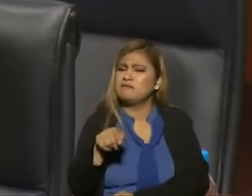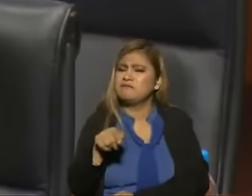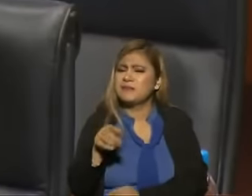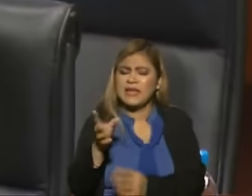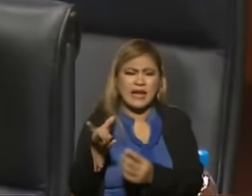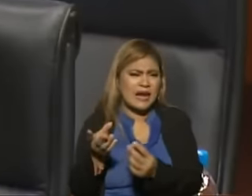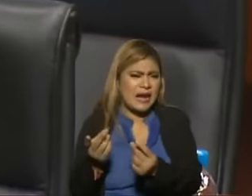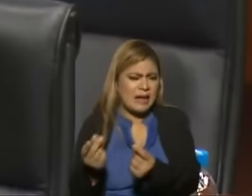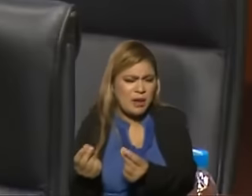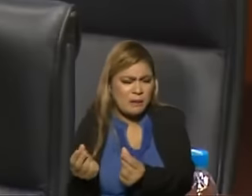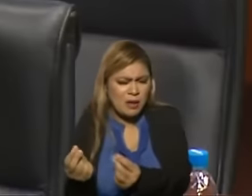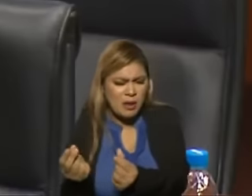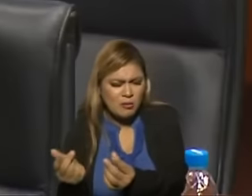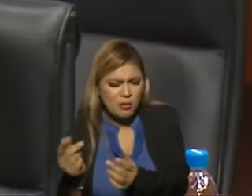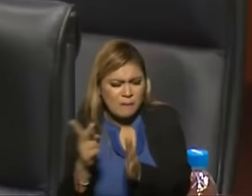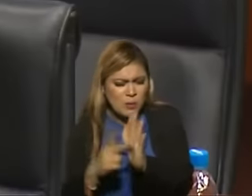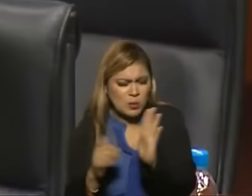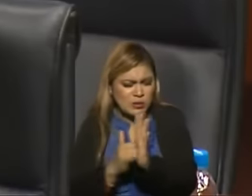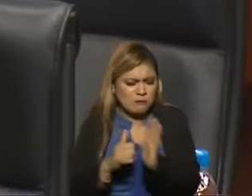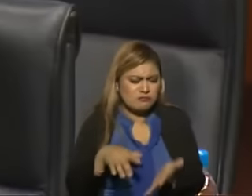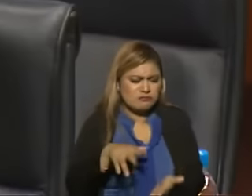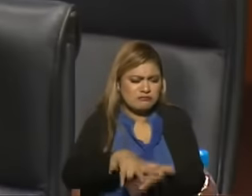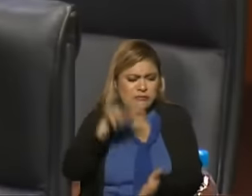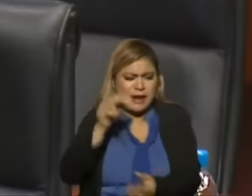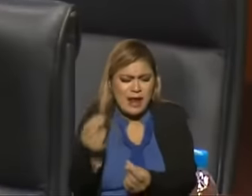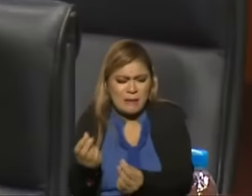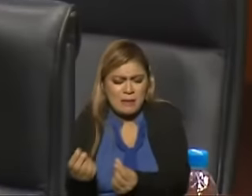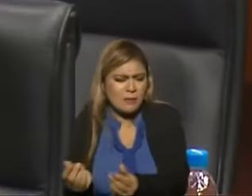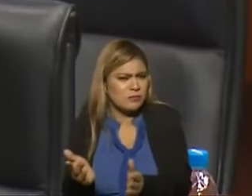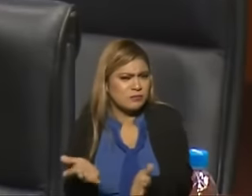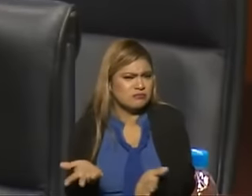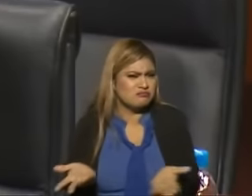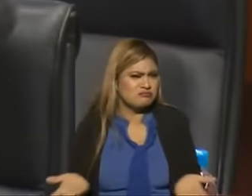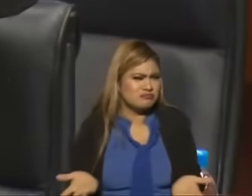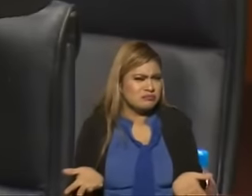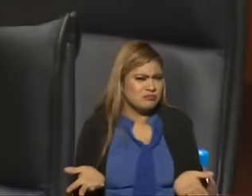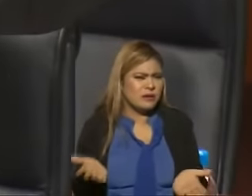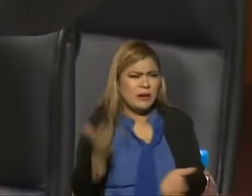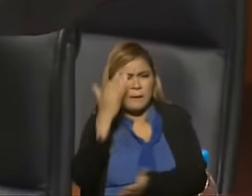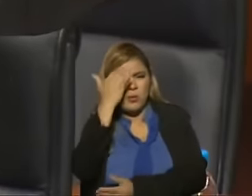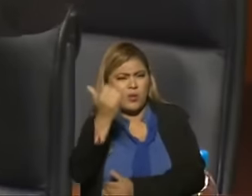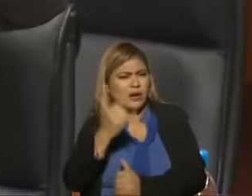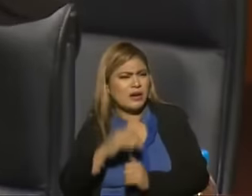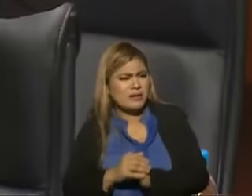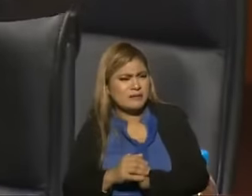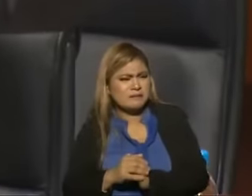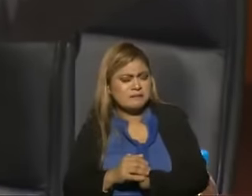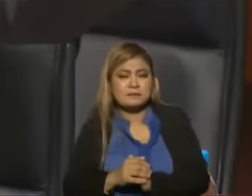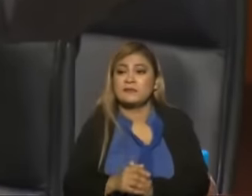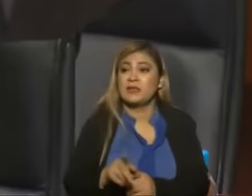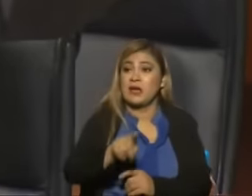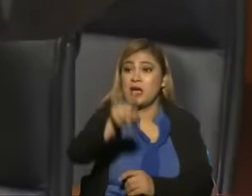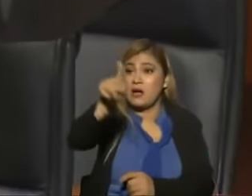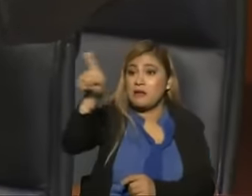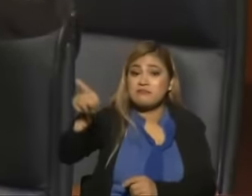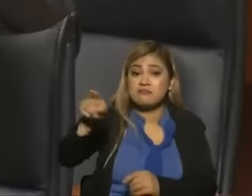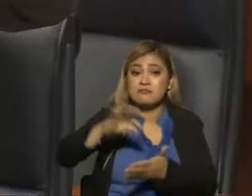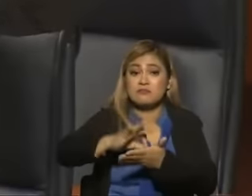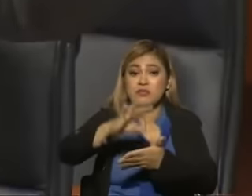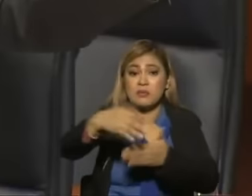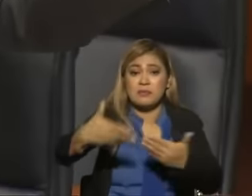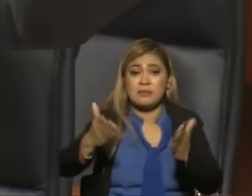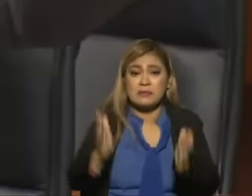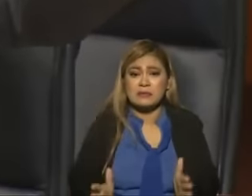acelerada, una manera inconsulta, sin un atisbo de sensatez. Y allá afuera hay una población que